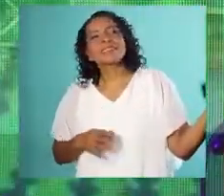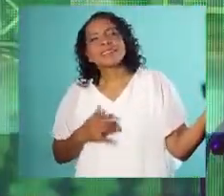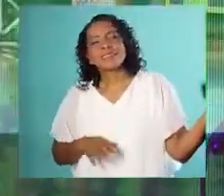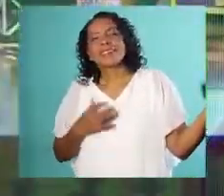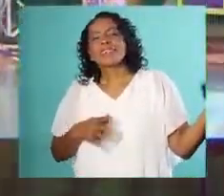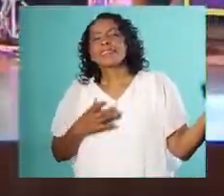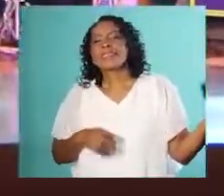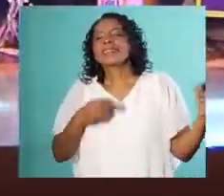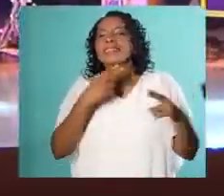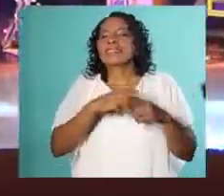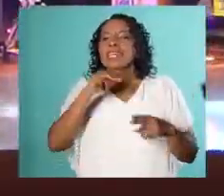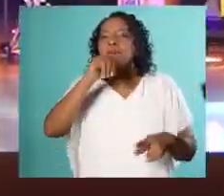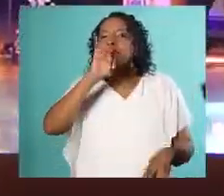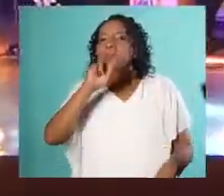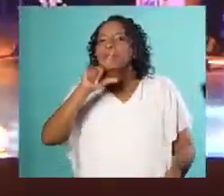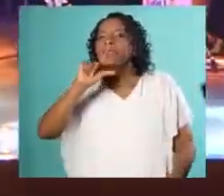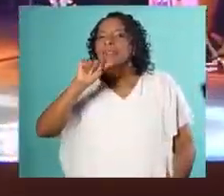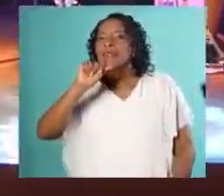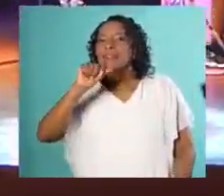La canción se llama El Milagro.